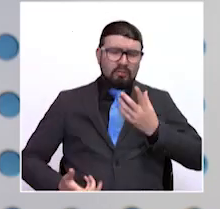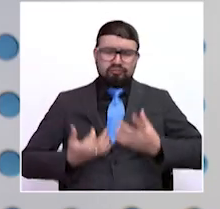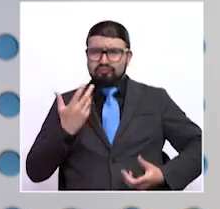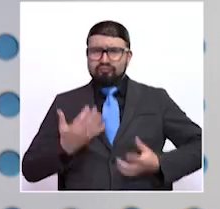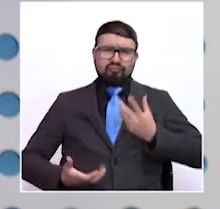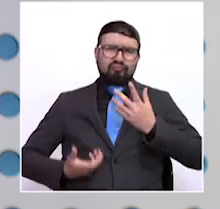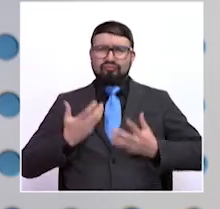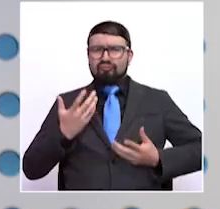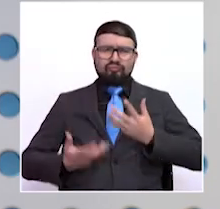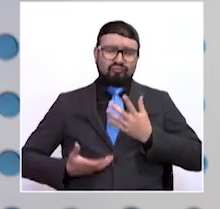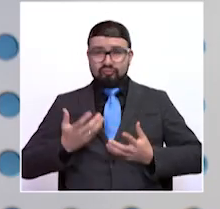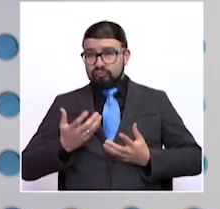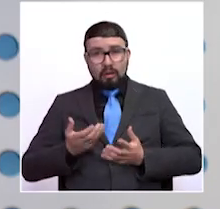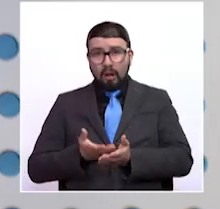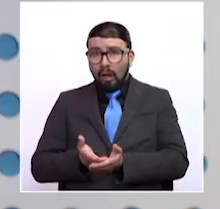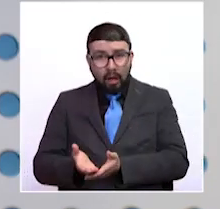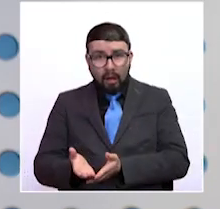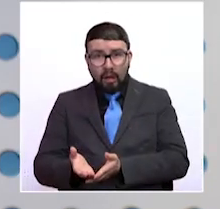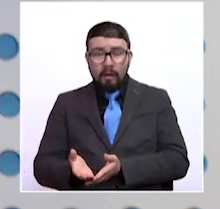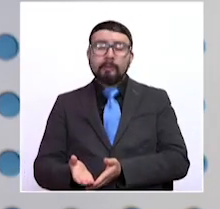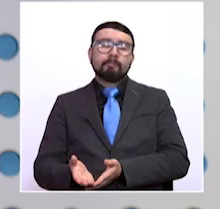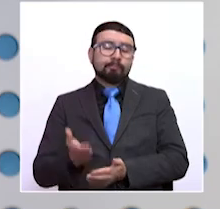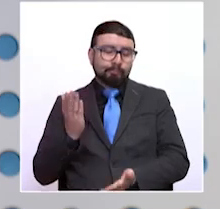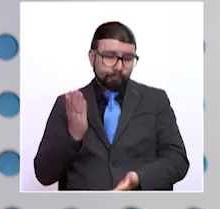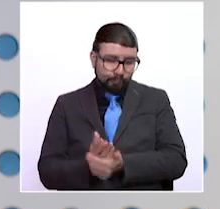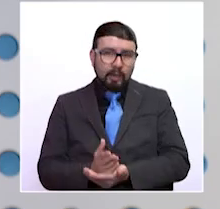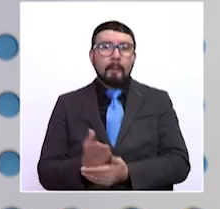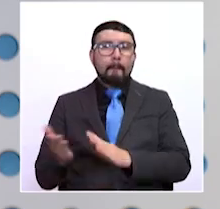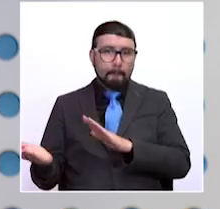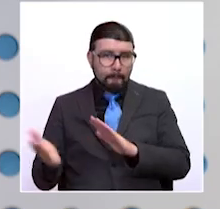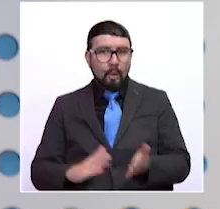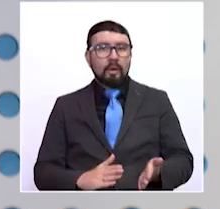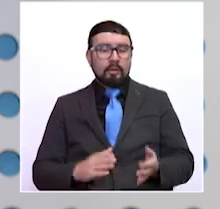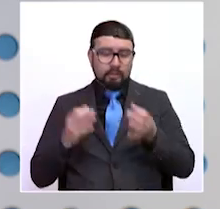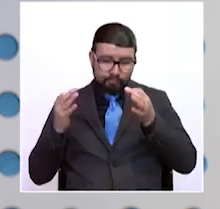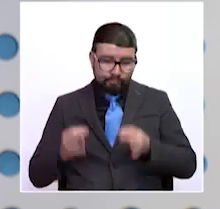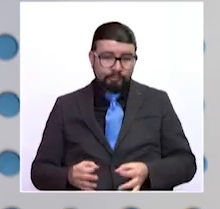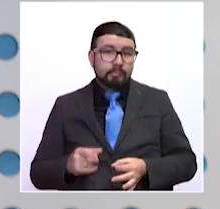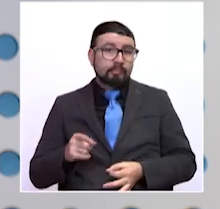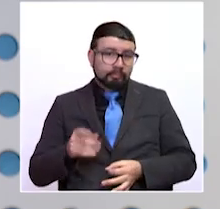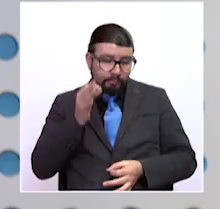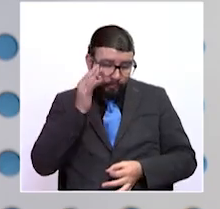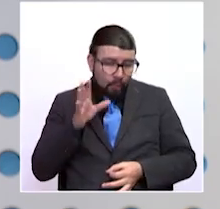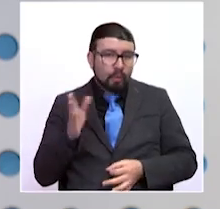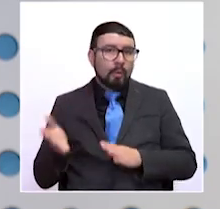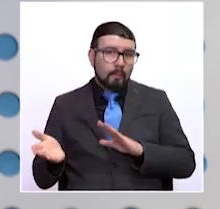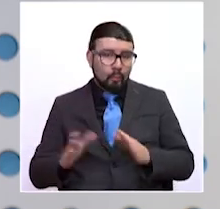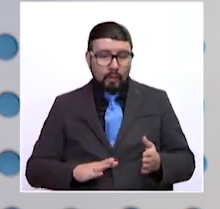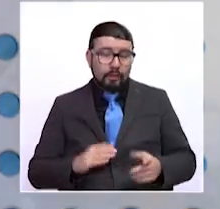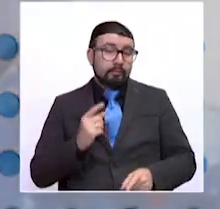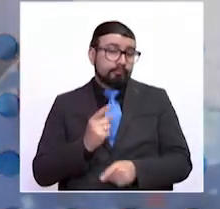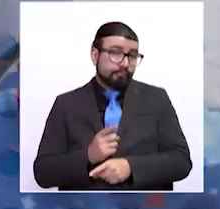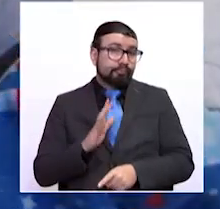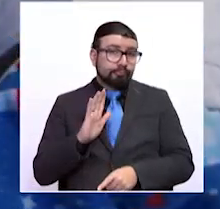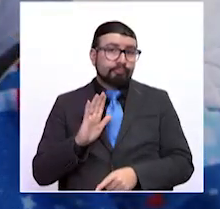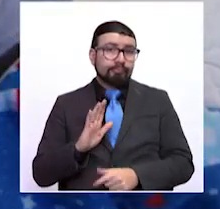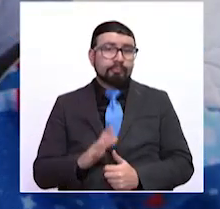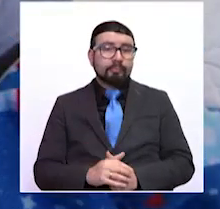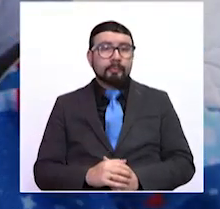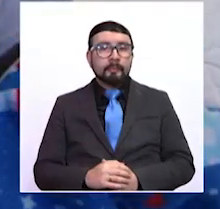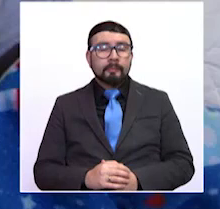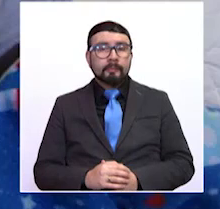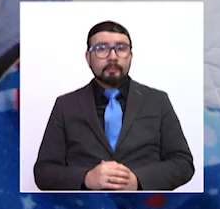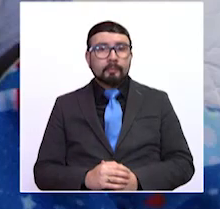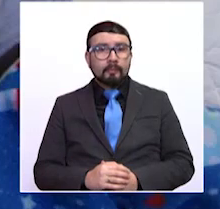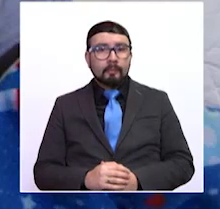una quemadura, los efectos de esa quemadura pueden ser devastadores y pueden ir hasta la muerte del paciente, desde estar